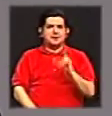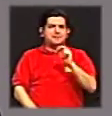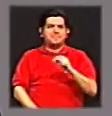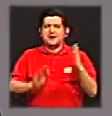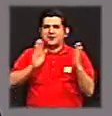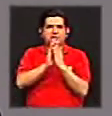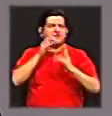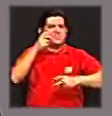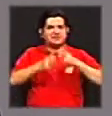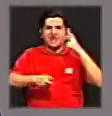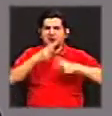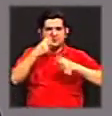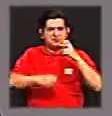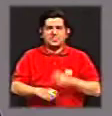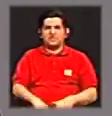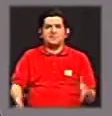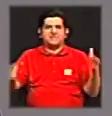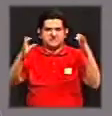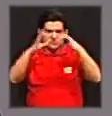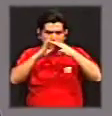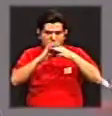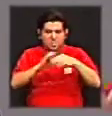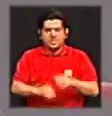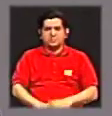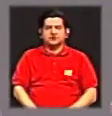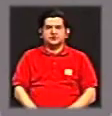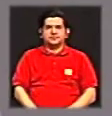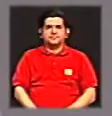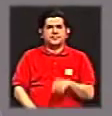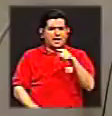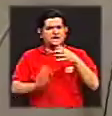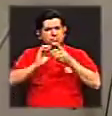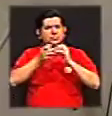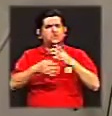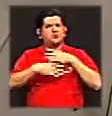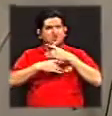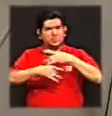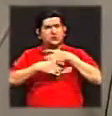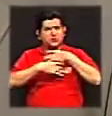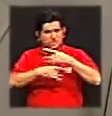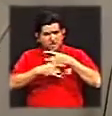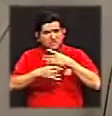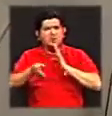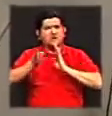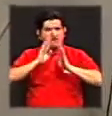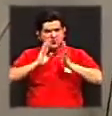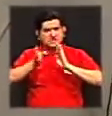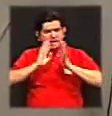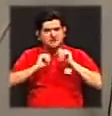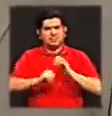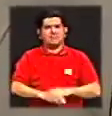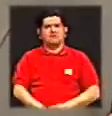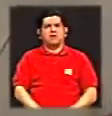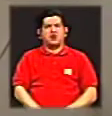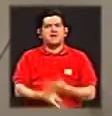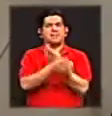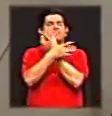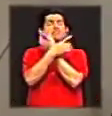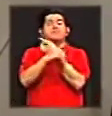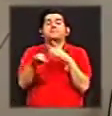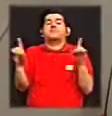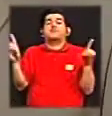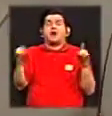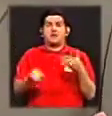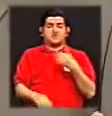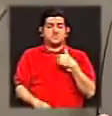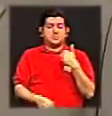problemas de causalidad, que están asociados con la participación. Que son unos datos interesantes cuando se habla de que la democracia,